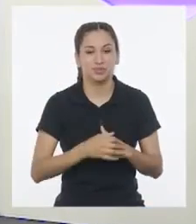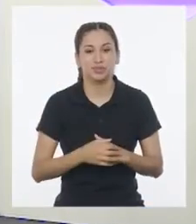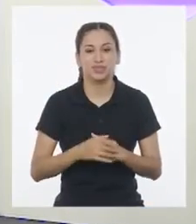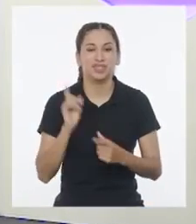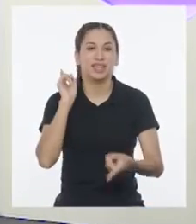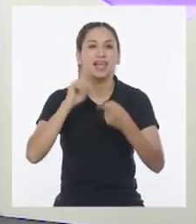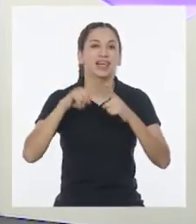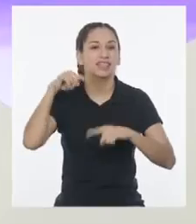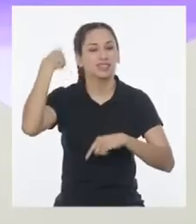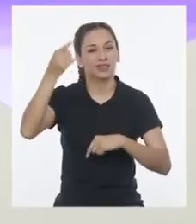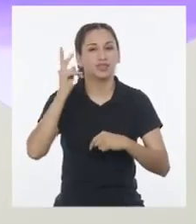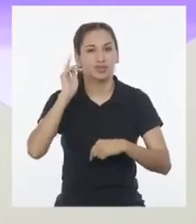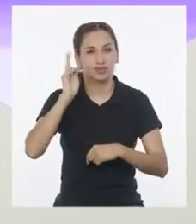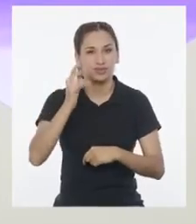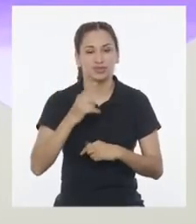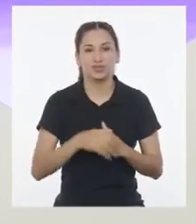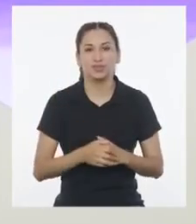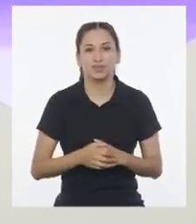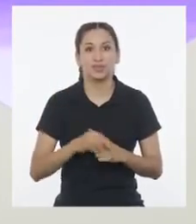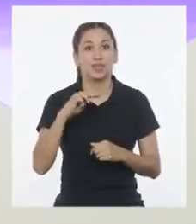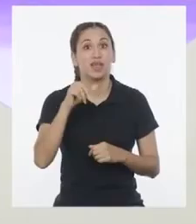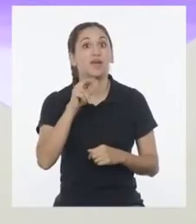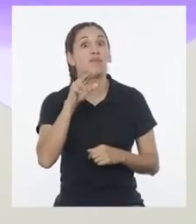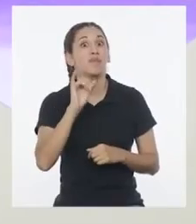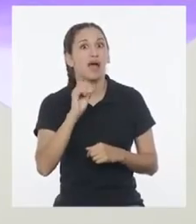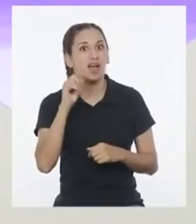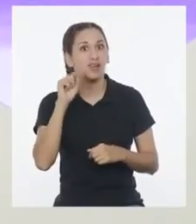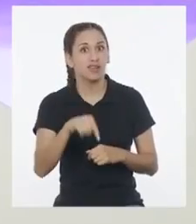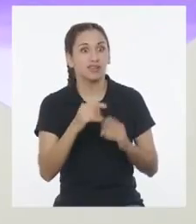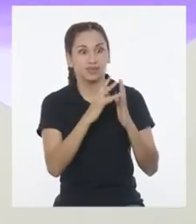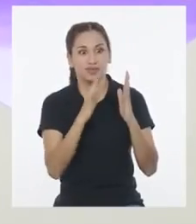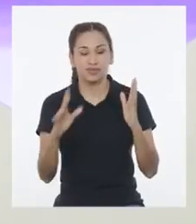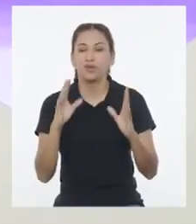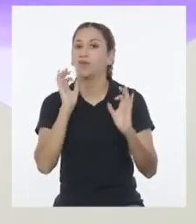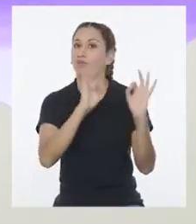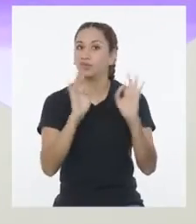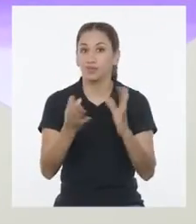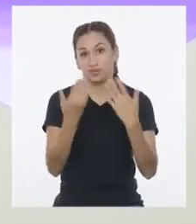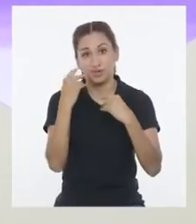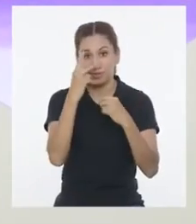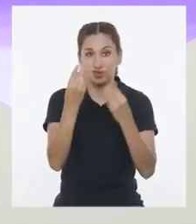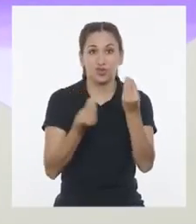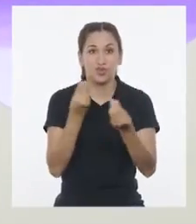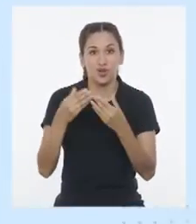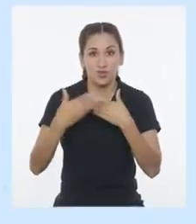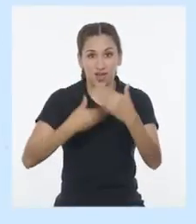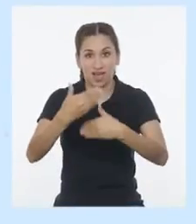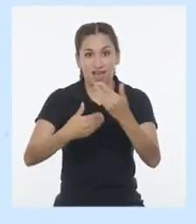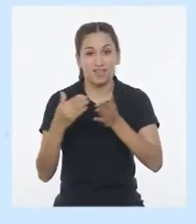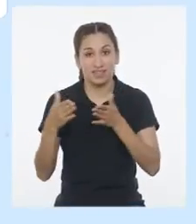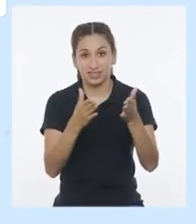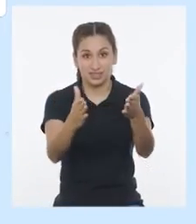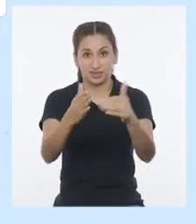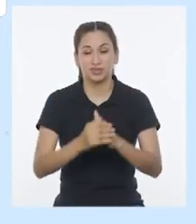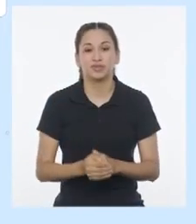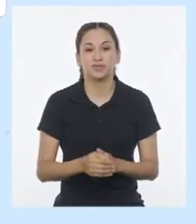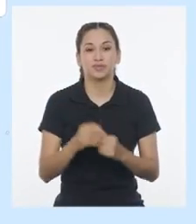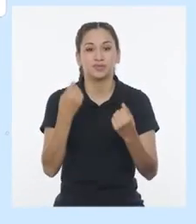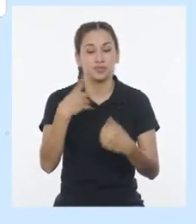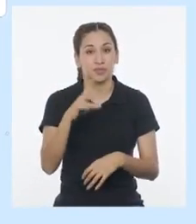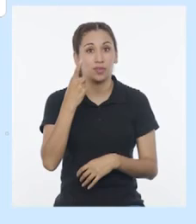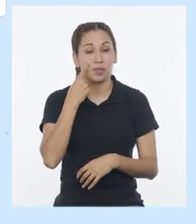luego, profesor. Mario, el programa ha estado genial. ¿Revisamos cómo vamos en nuestro camino de aprendizaje? Reconocer